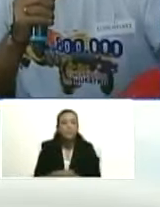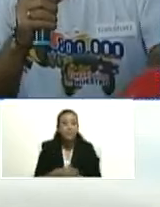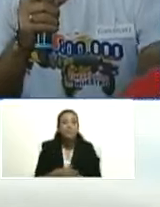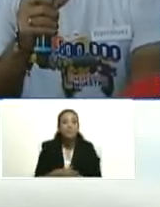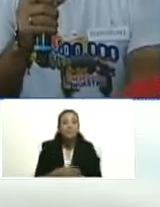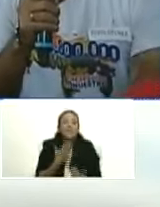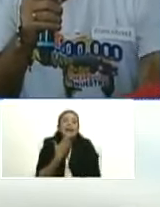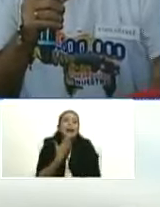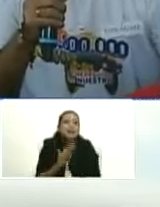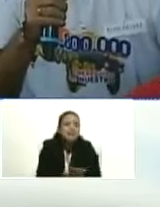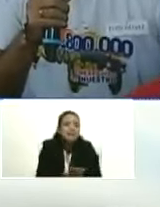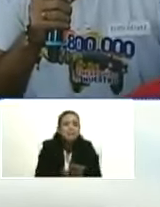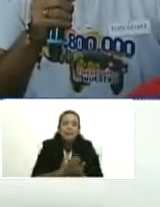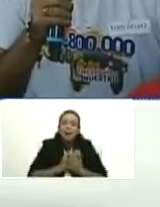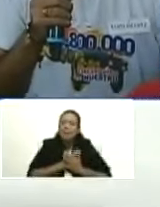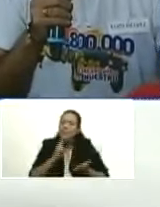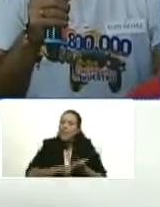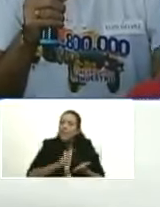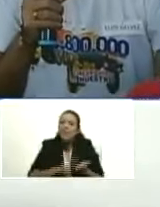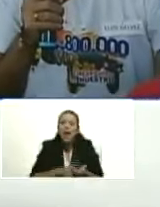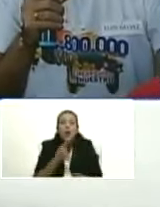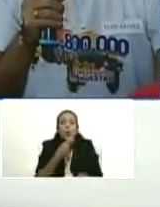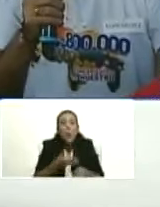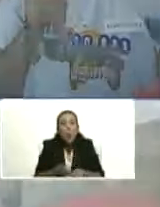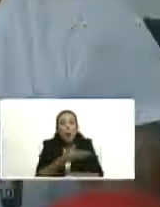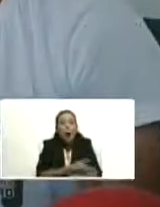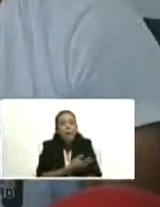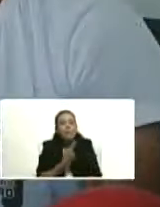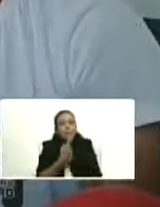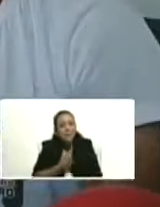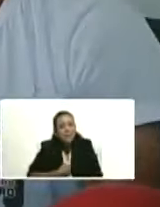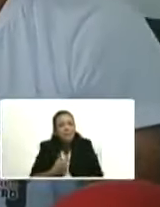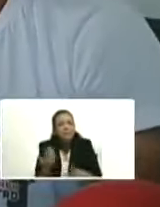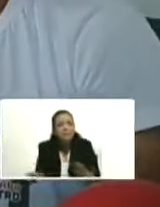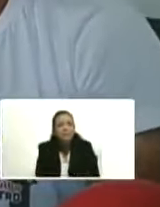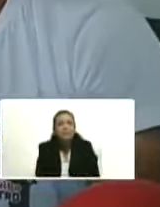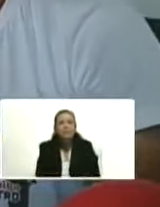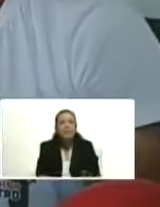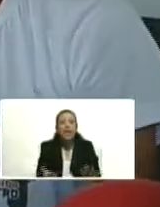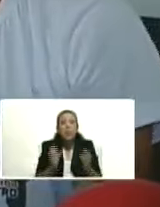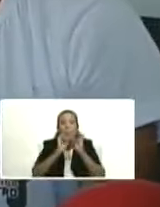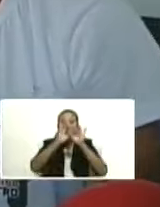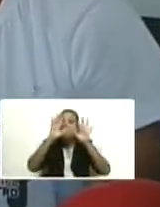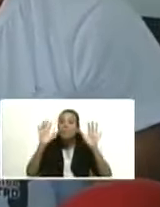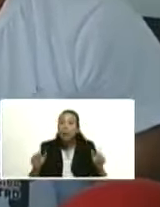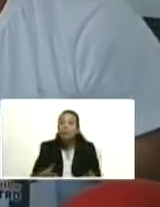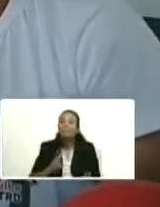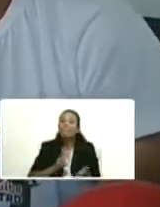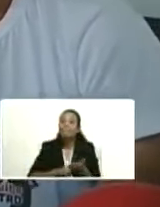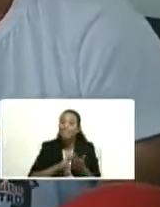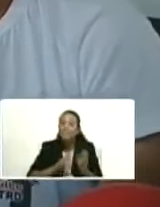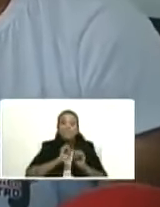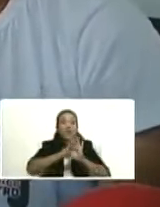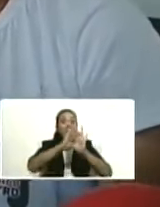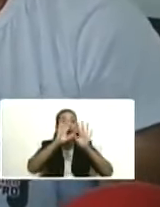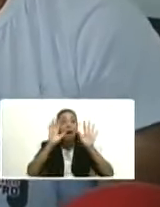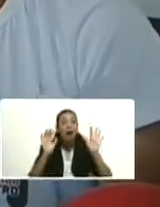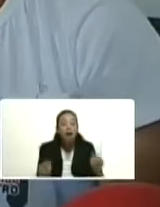y agradeciéndole. Como usted comentaba, presidente, es un milagro. Es un milagro. Nosotros